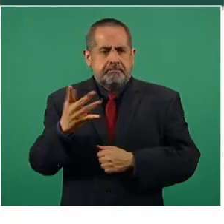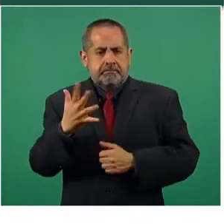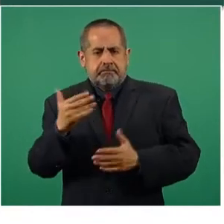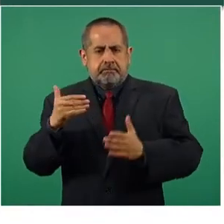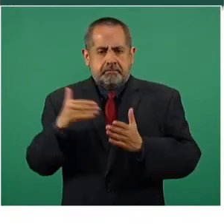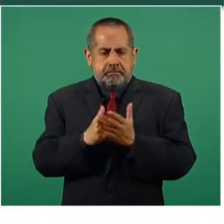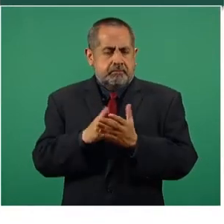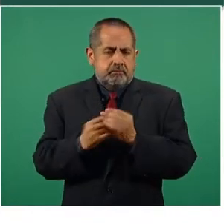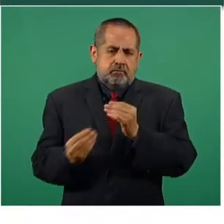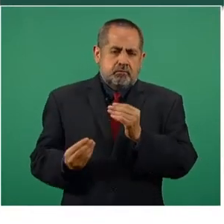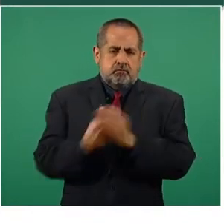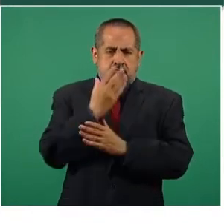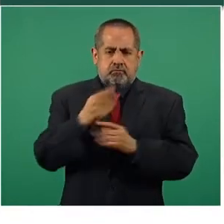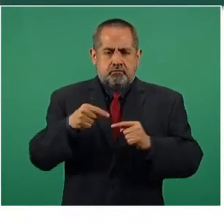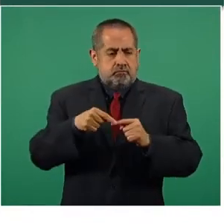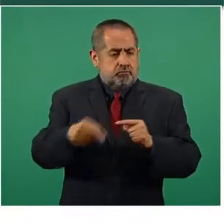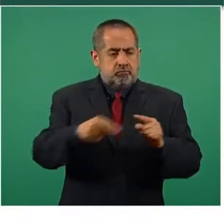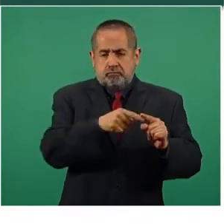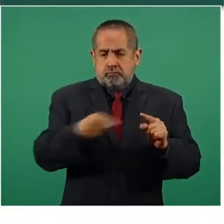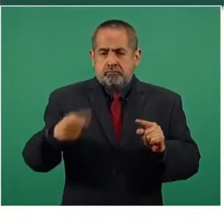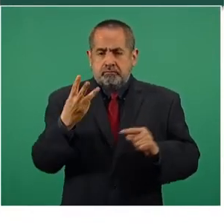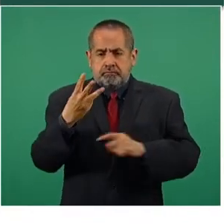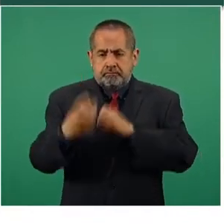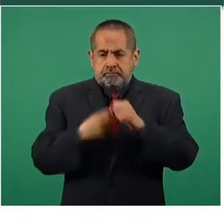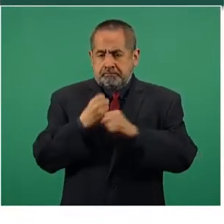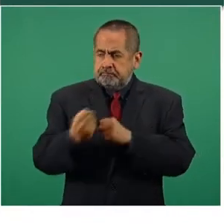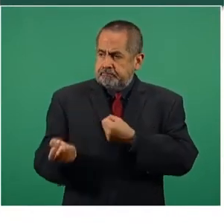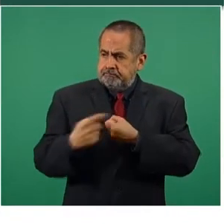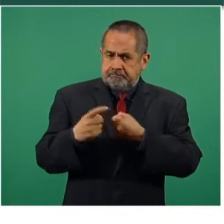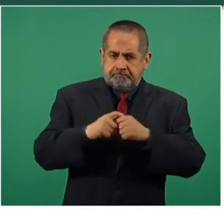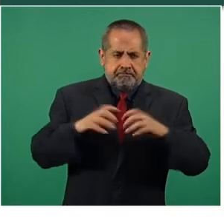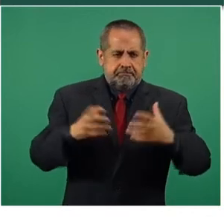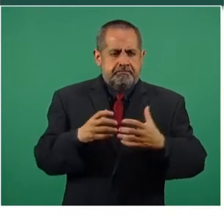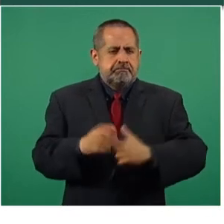elementos nuevos en los tres años. El